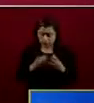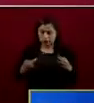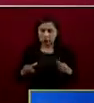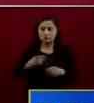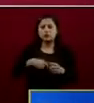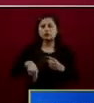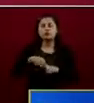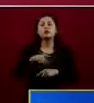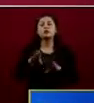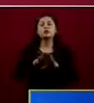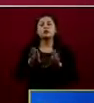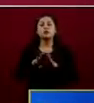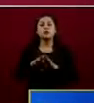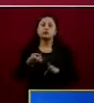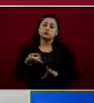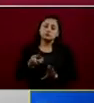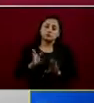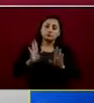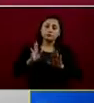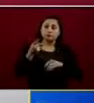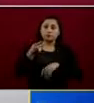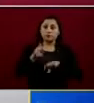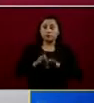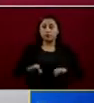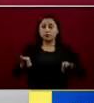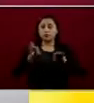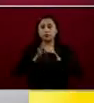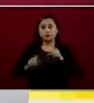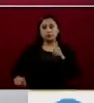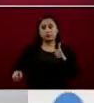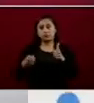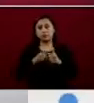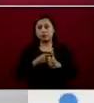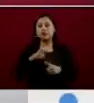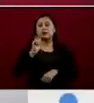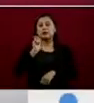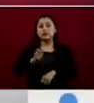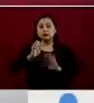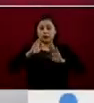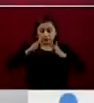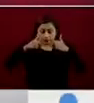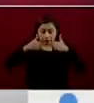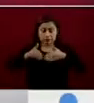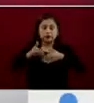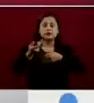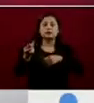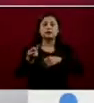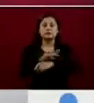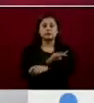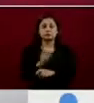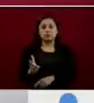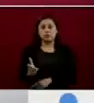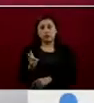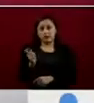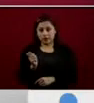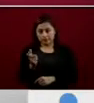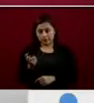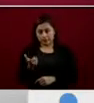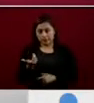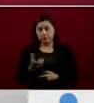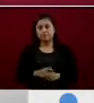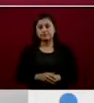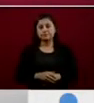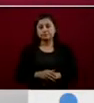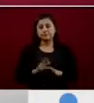La más alta prioridad de México es el tema de las armas. Así como para Estados Unidos lo es